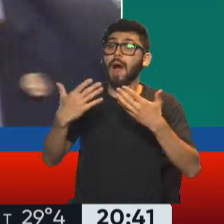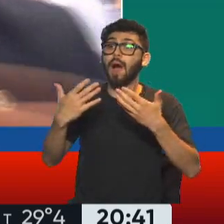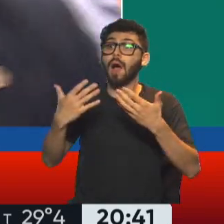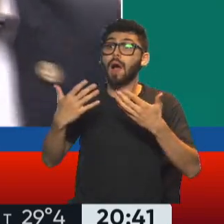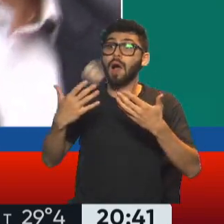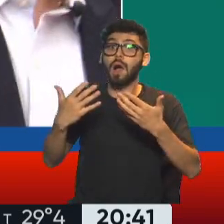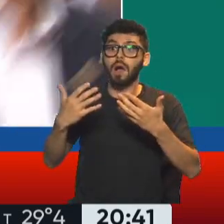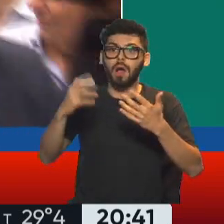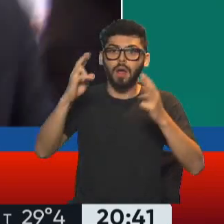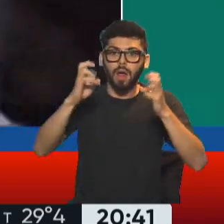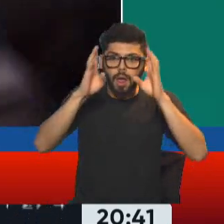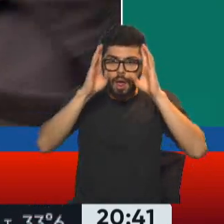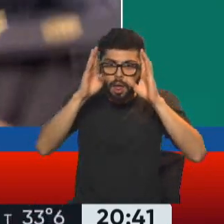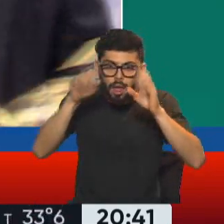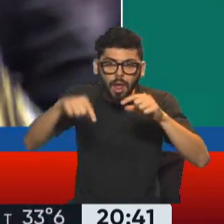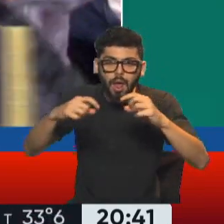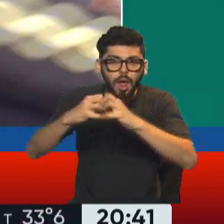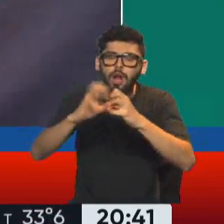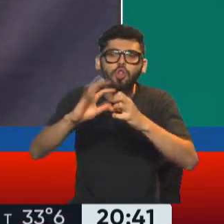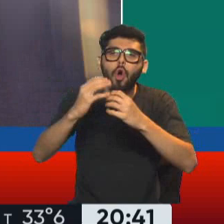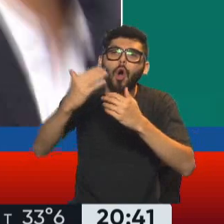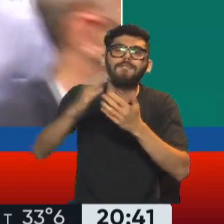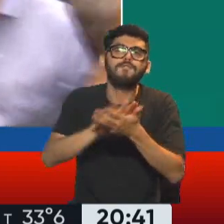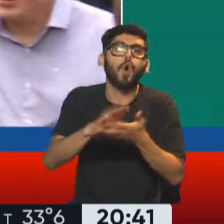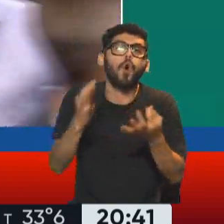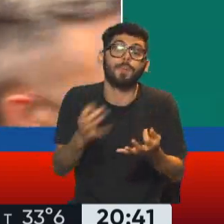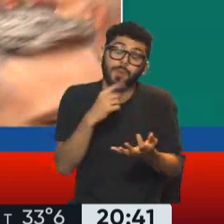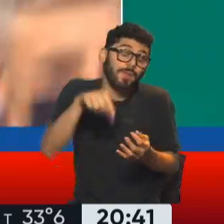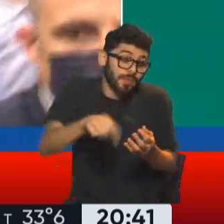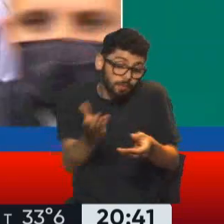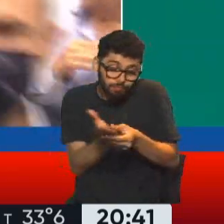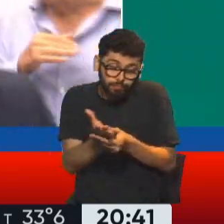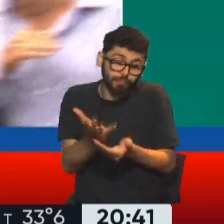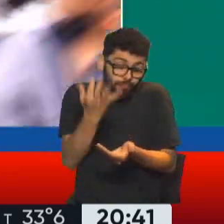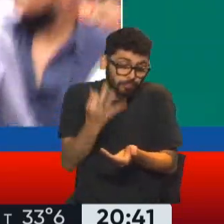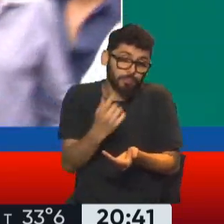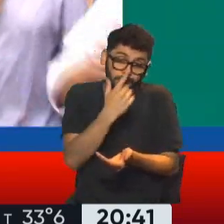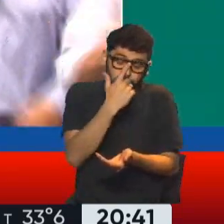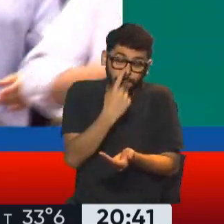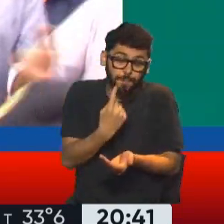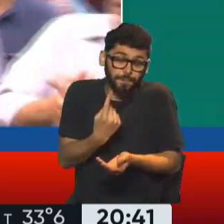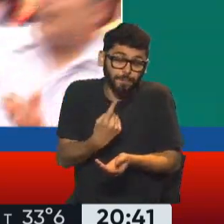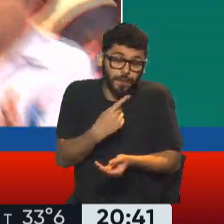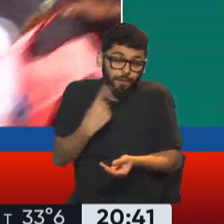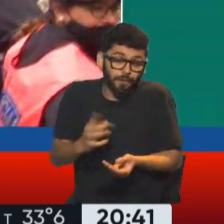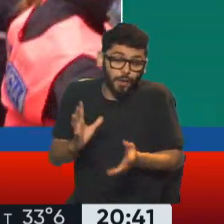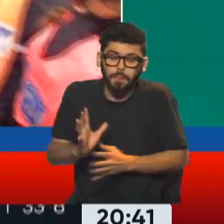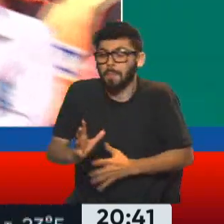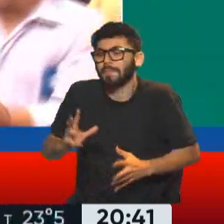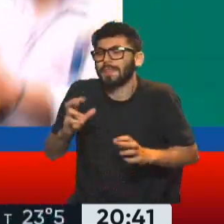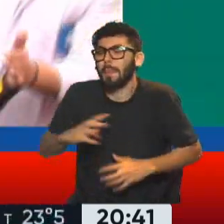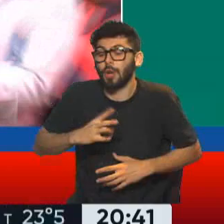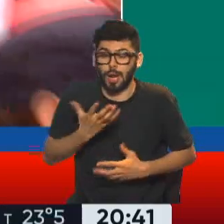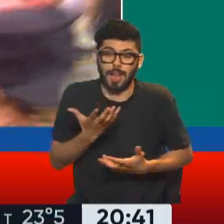parece también que el debate más profundo, inclusive sobre esta causa, que es una causa espantosa, porque en realidad es espantosa en términos personales, digo,